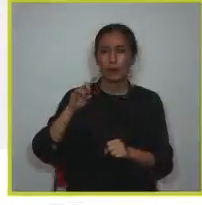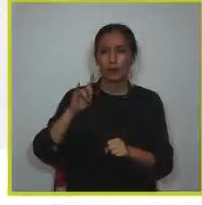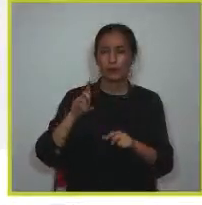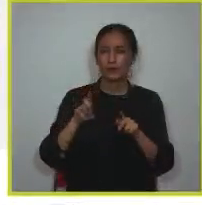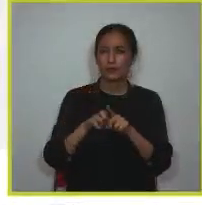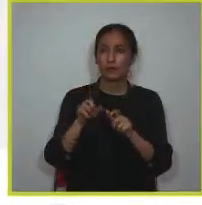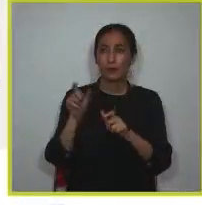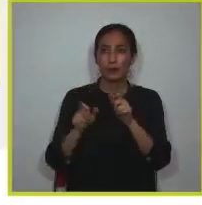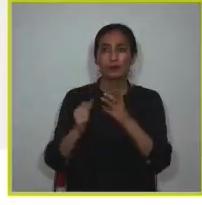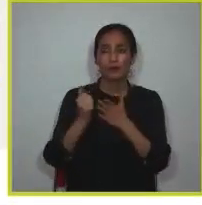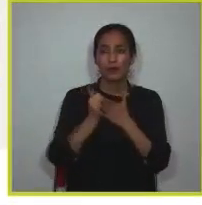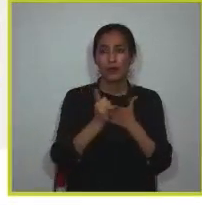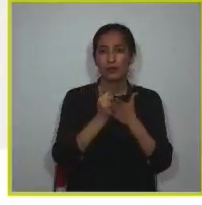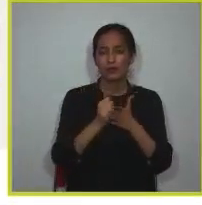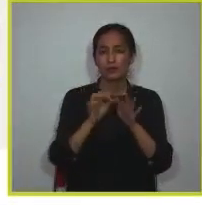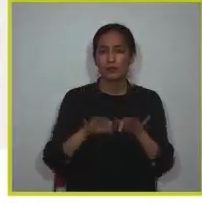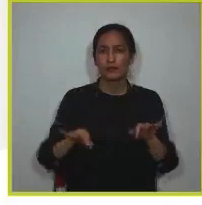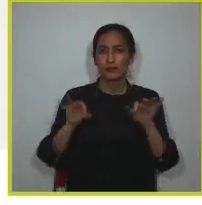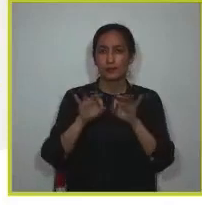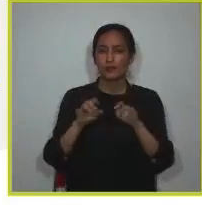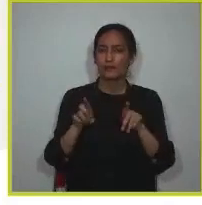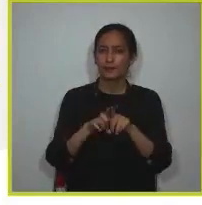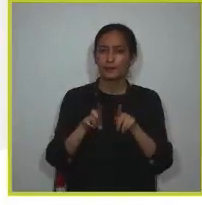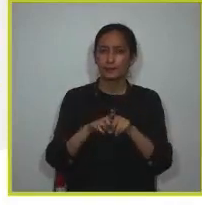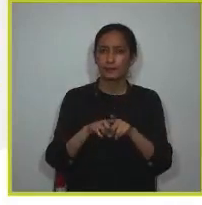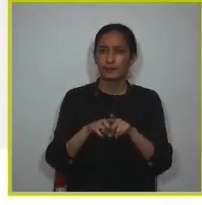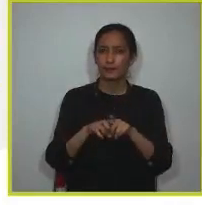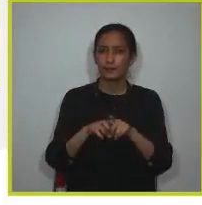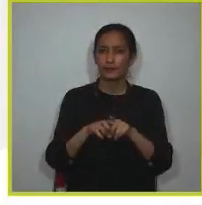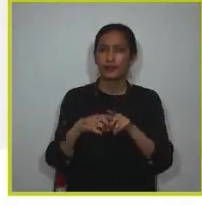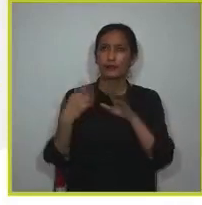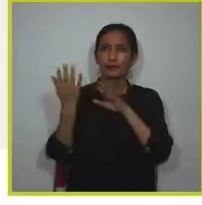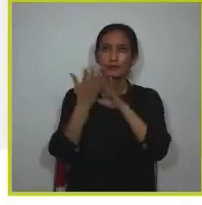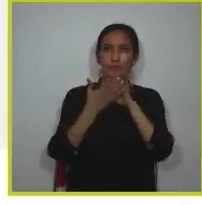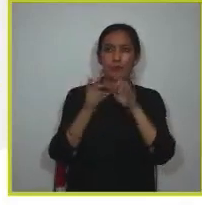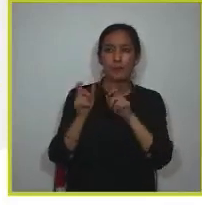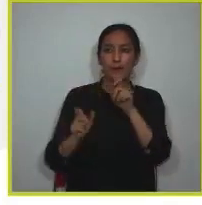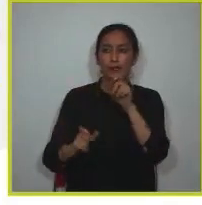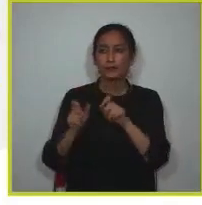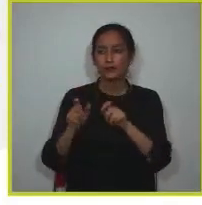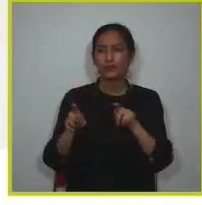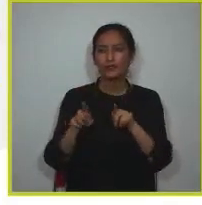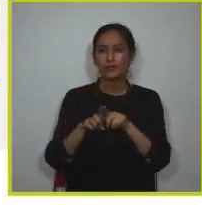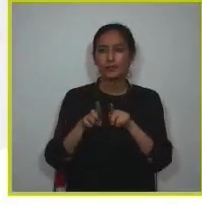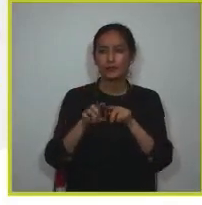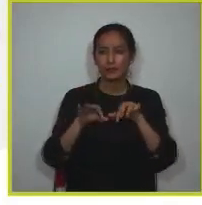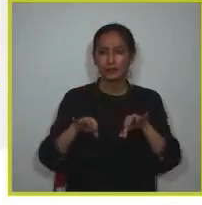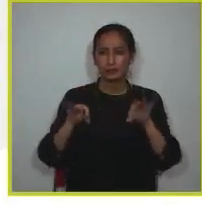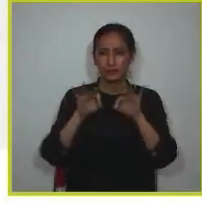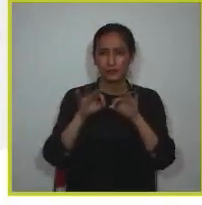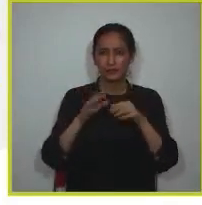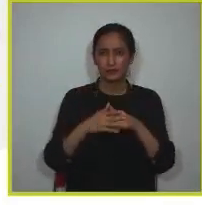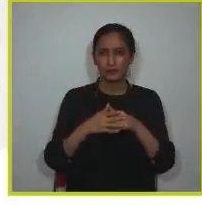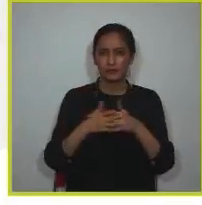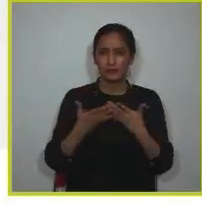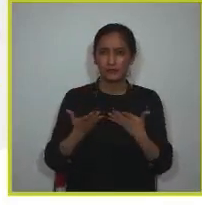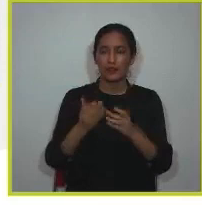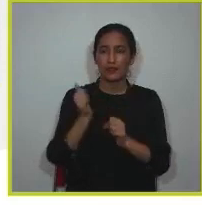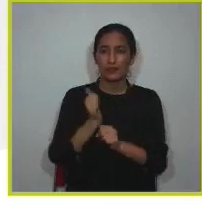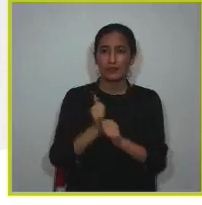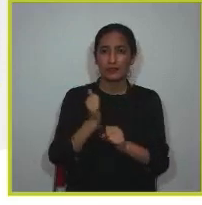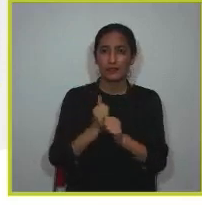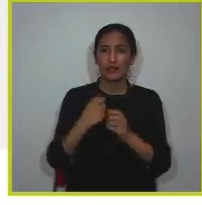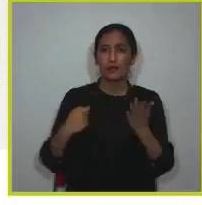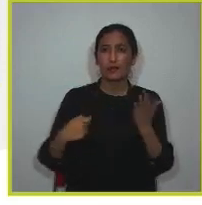ciudadana en temas tan importantes como el factor socioambiental qué importante es que el trabajo